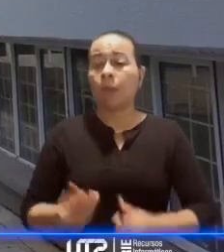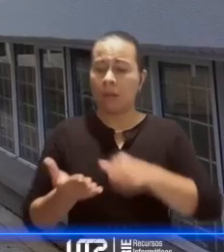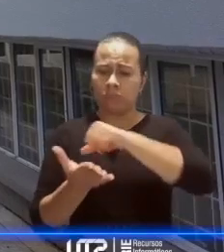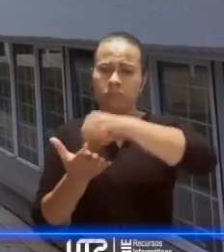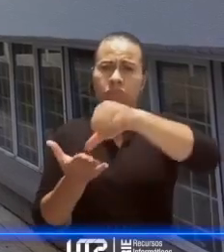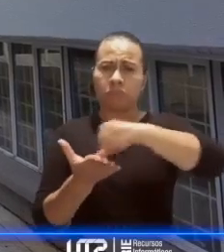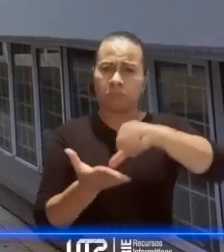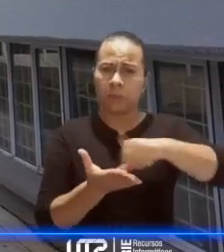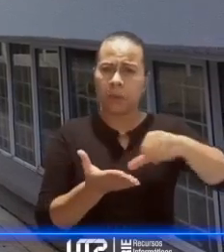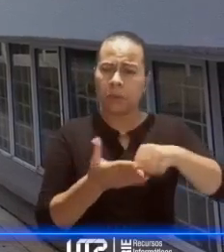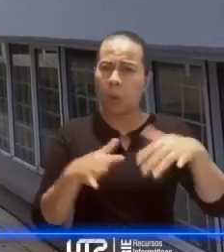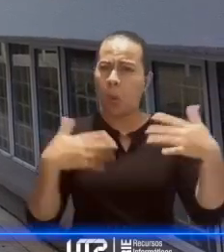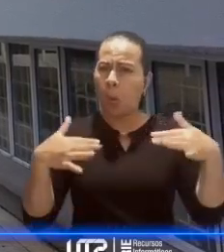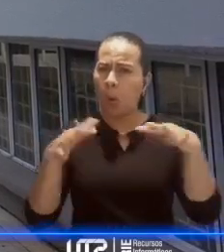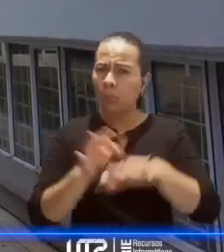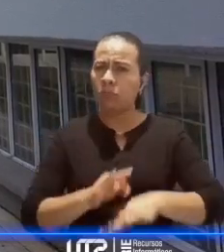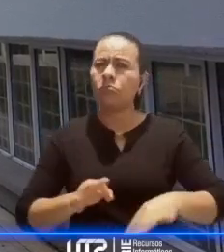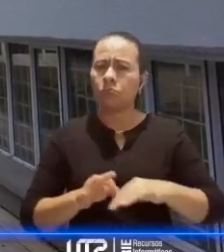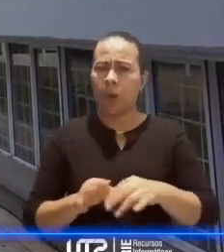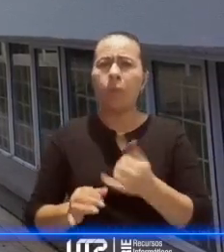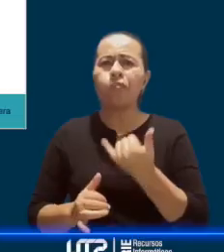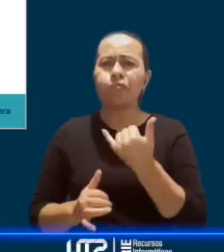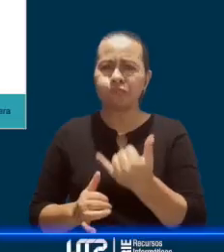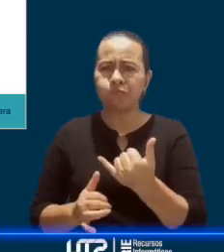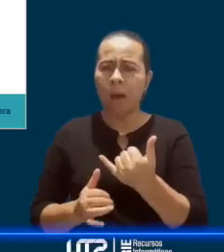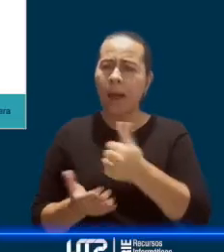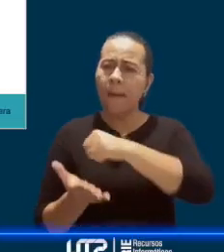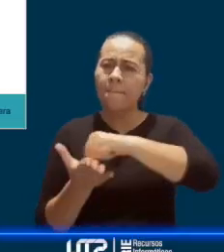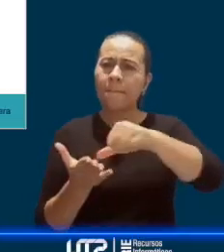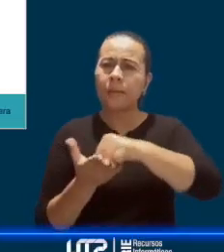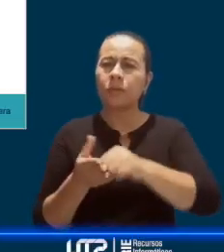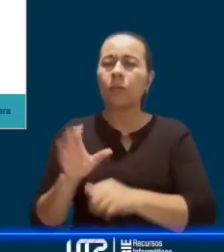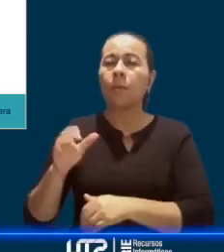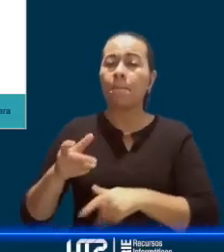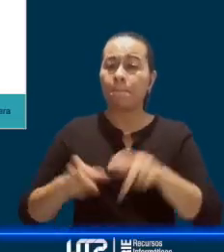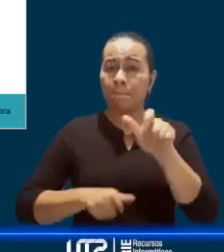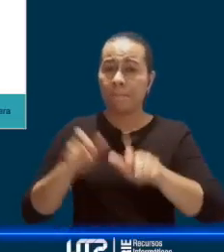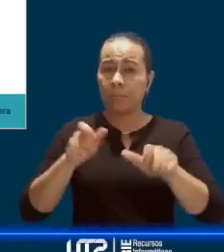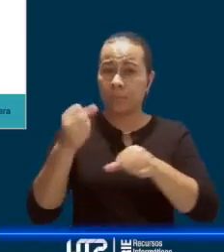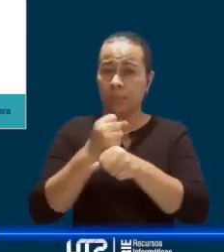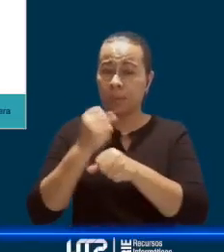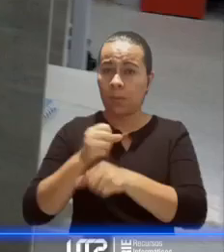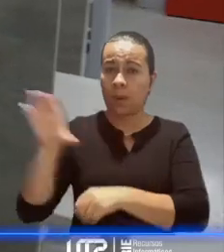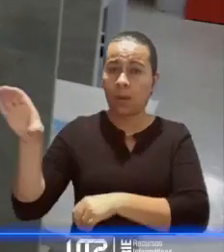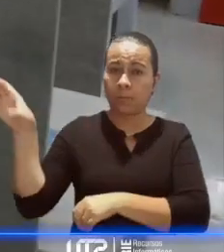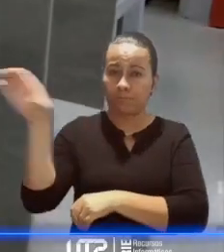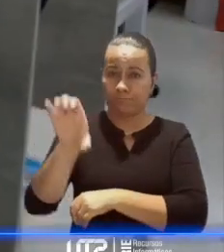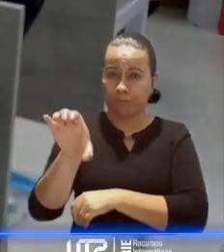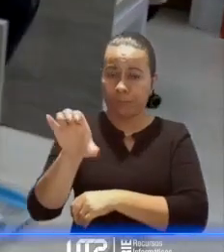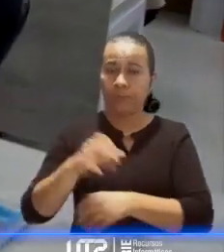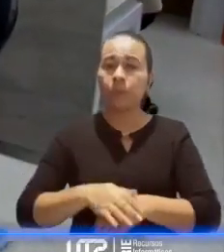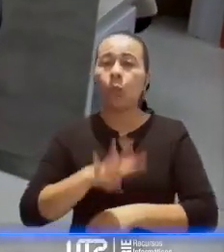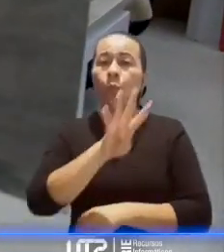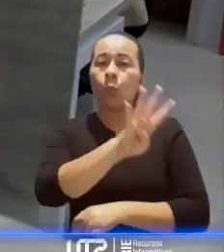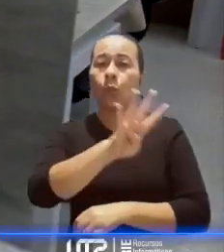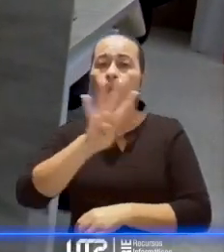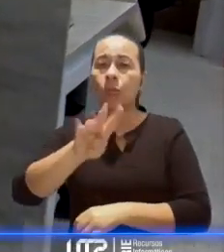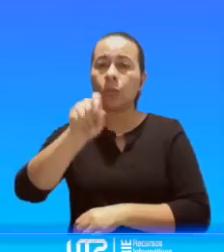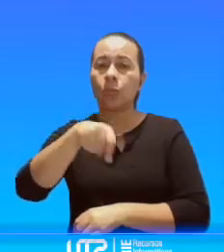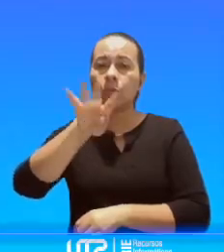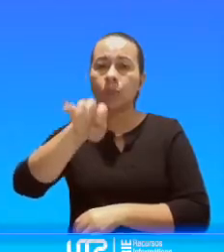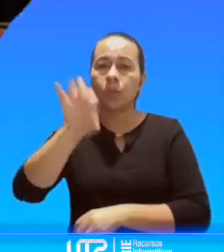En lo referente a la ejecución de gastos, el más representativo corresponde a gastos de personal con una participación del